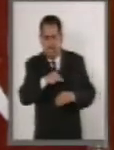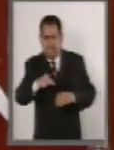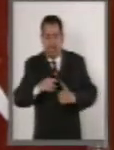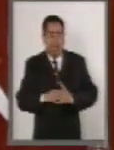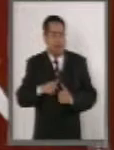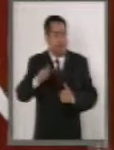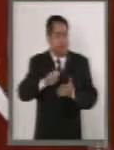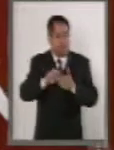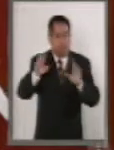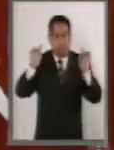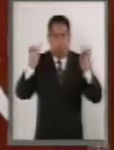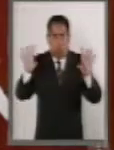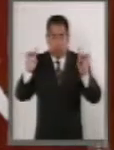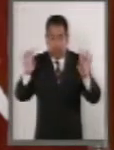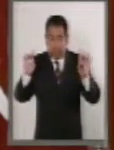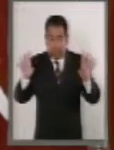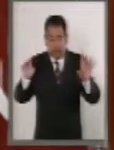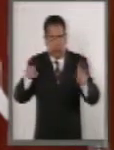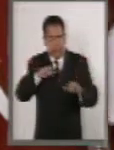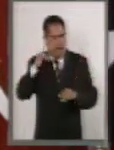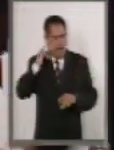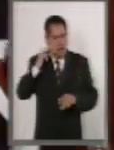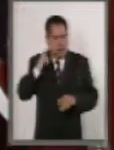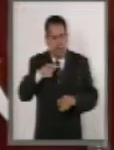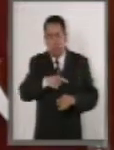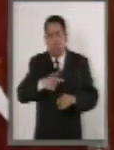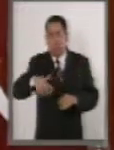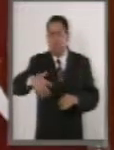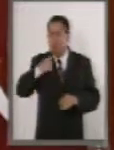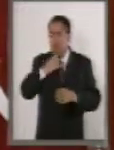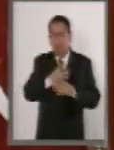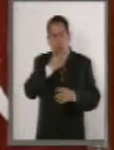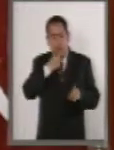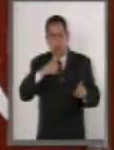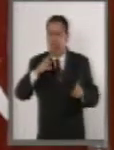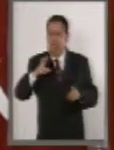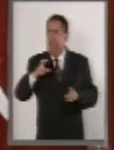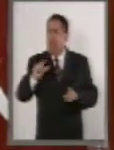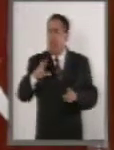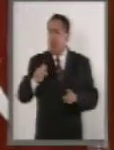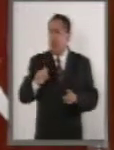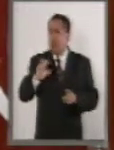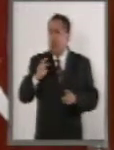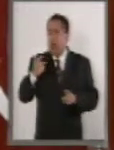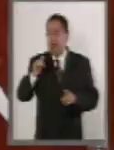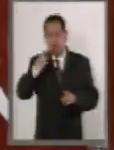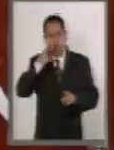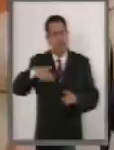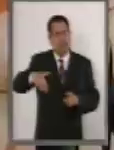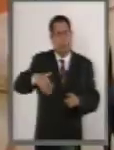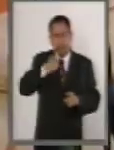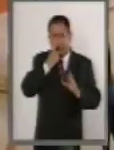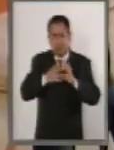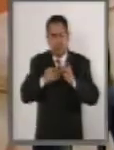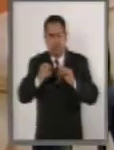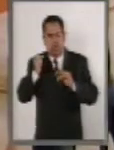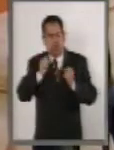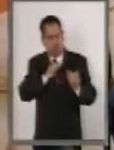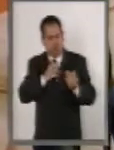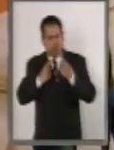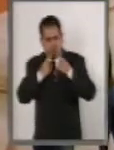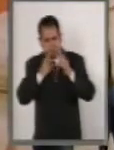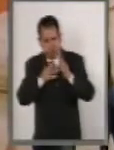Los Ángeles, hablaba el ciudadano Carlos Eugenio García de Alba hace unos minutos en su